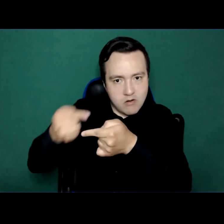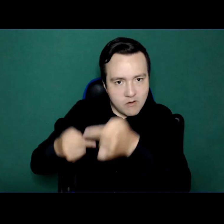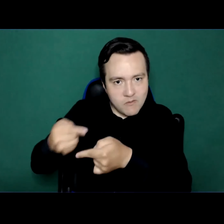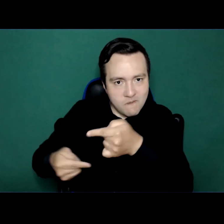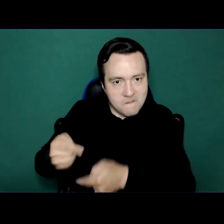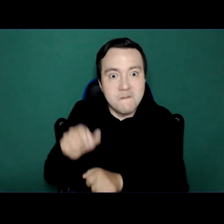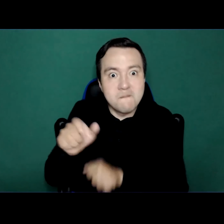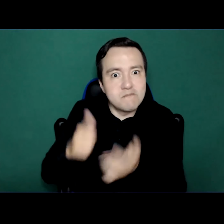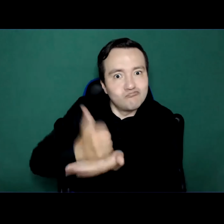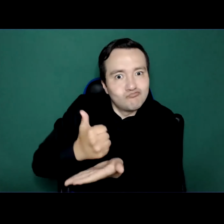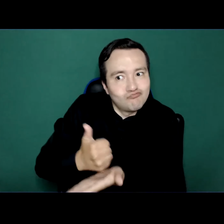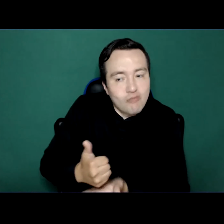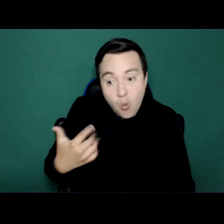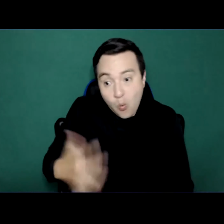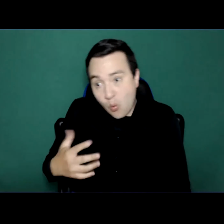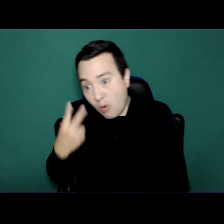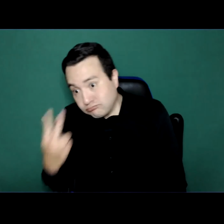acerca de este tema el día de hoy.